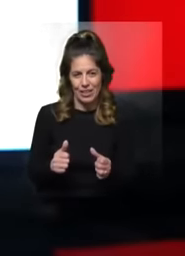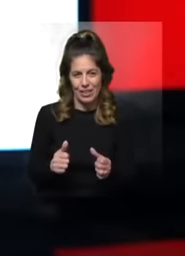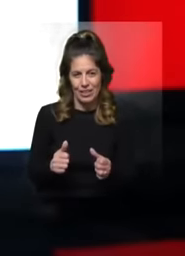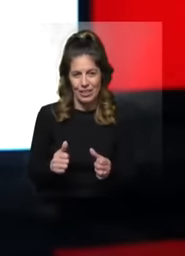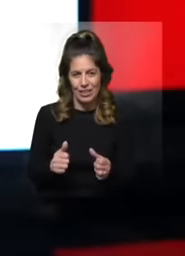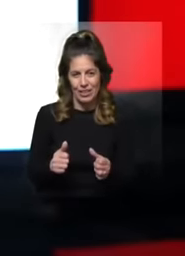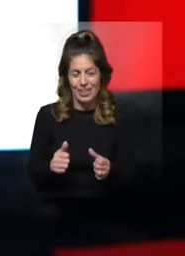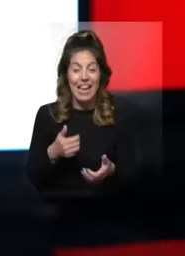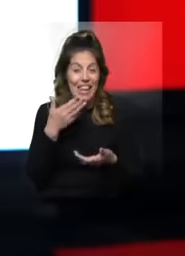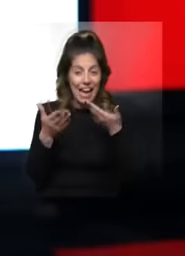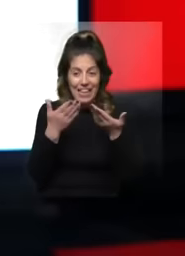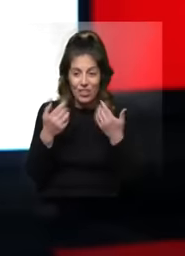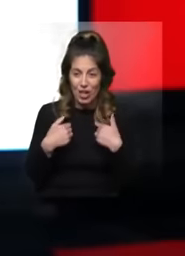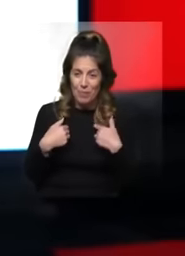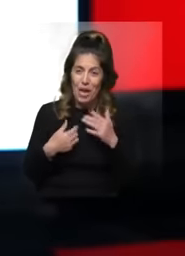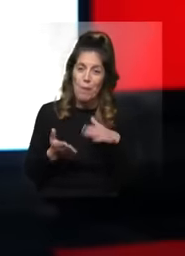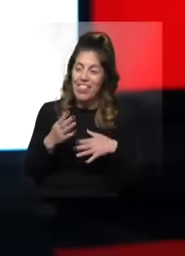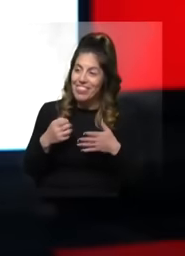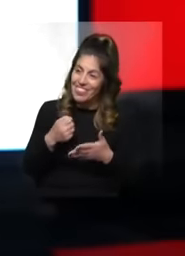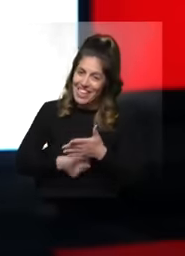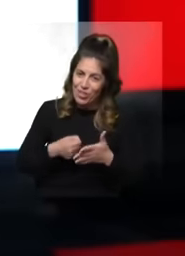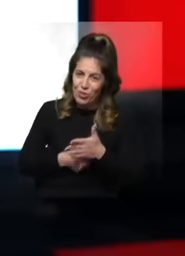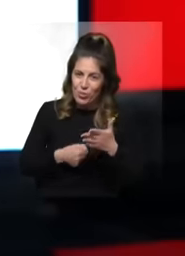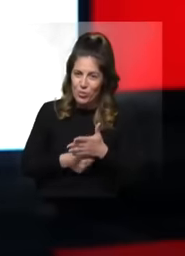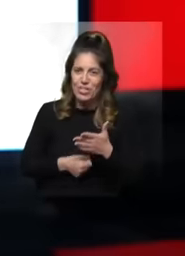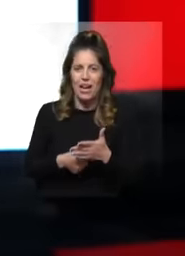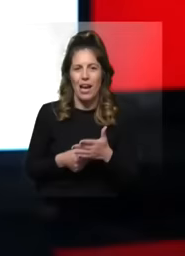bueno, las canciones mías son más de lucha, ¿no? Son más